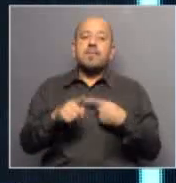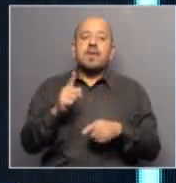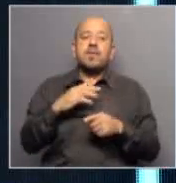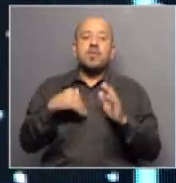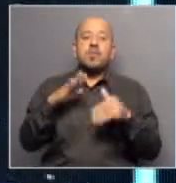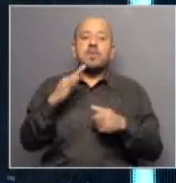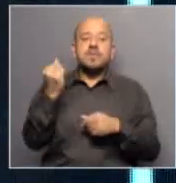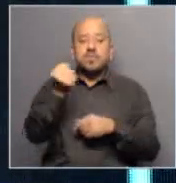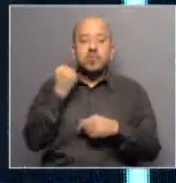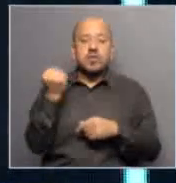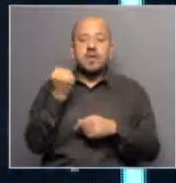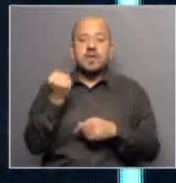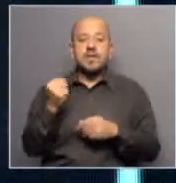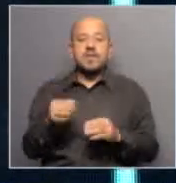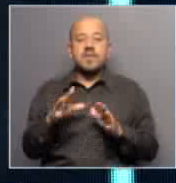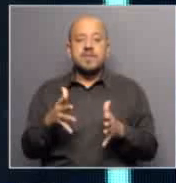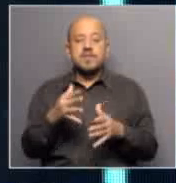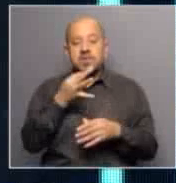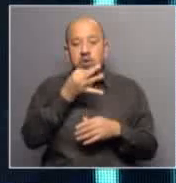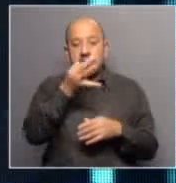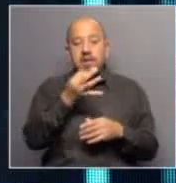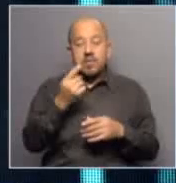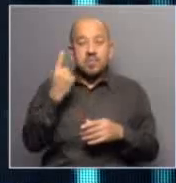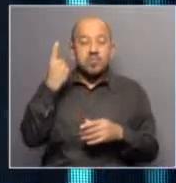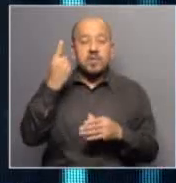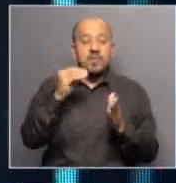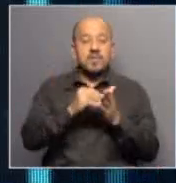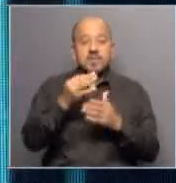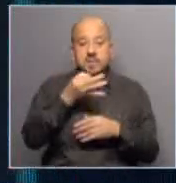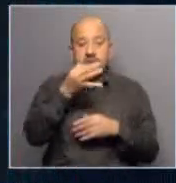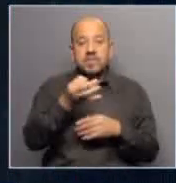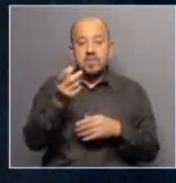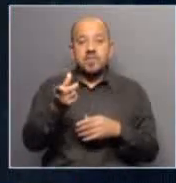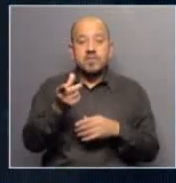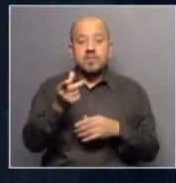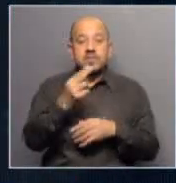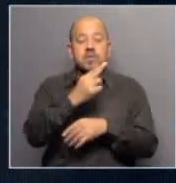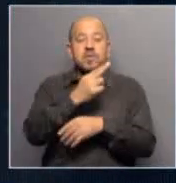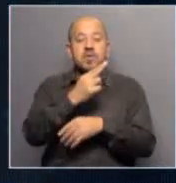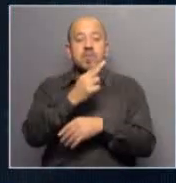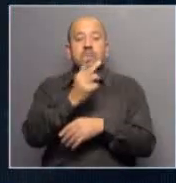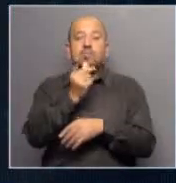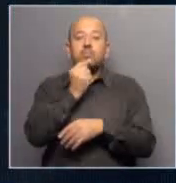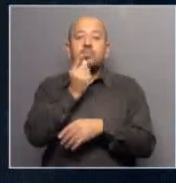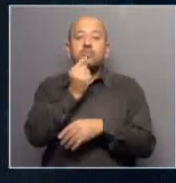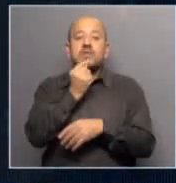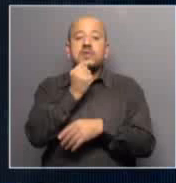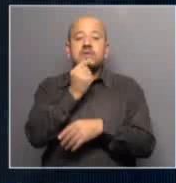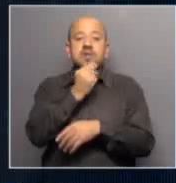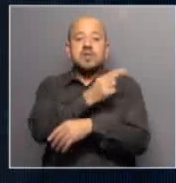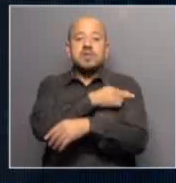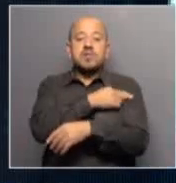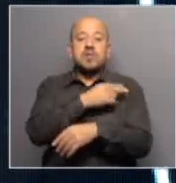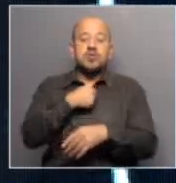más importante es lo que dijo una vez el comisario general Mario Lallera, del cual me precio ser